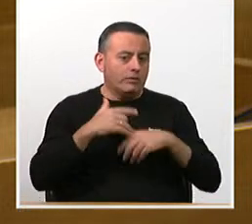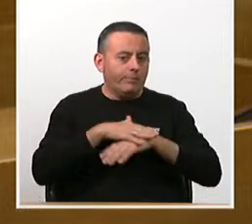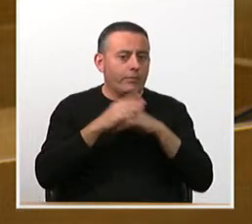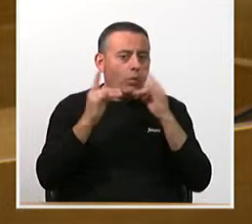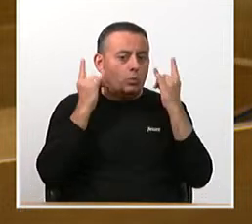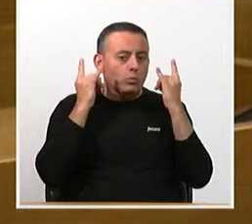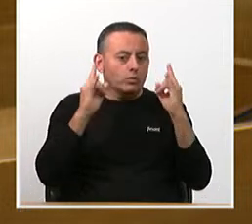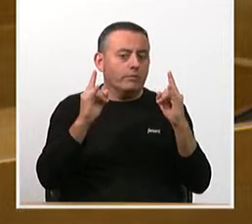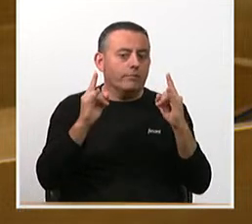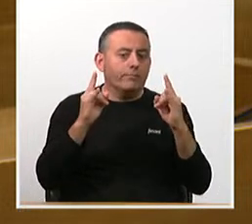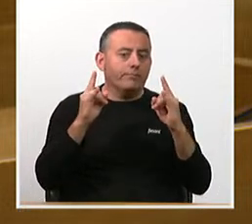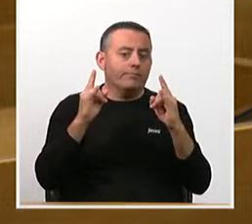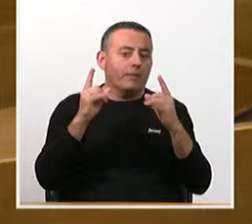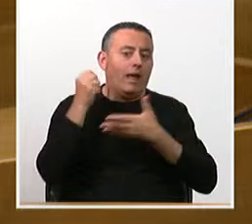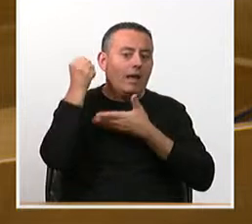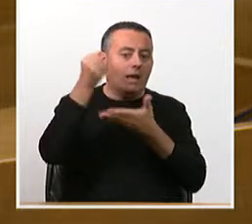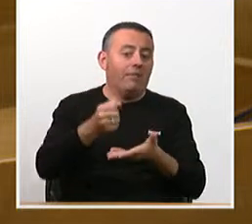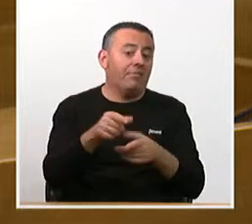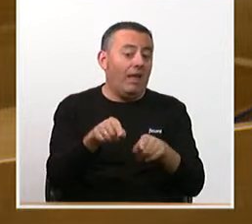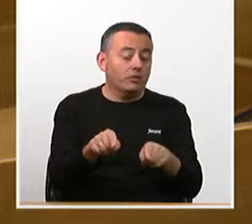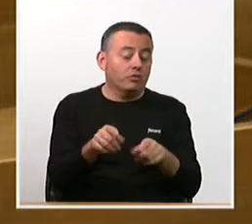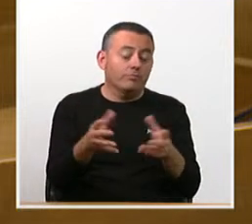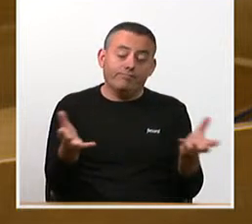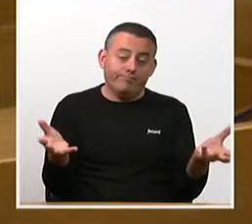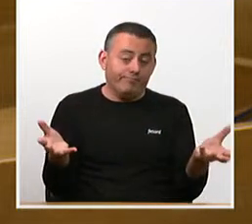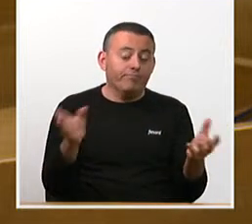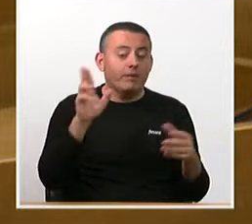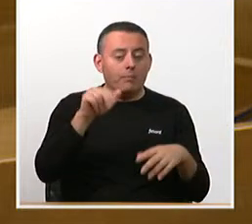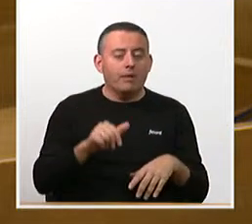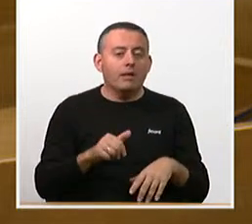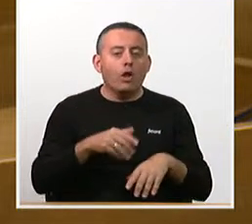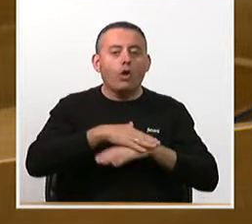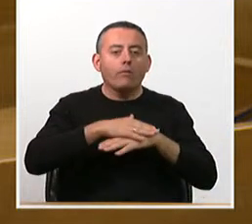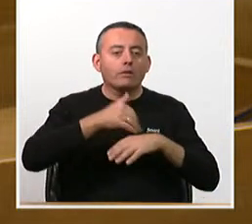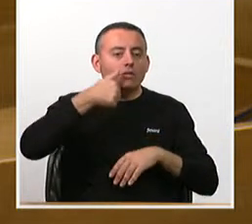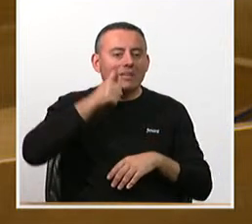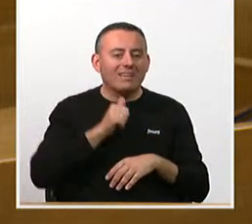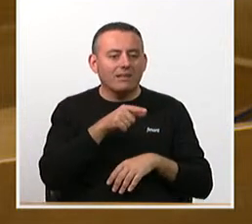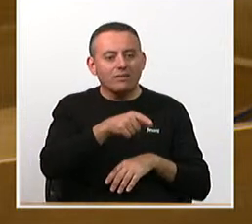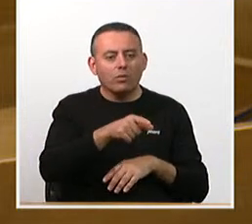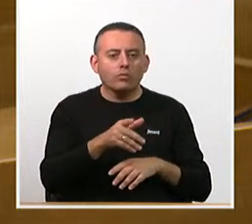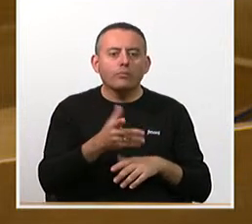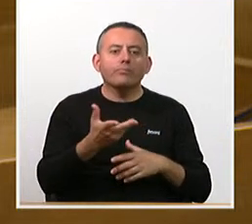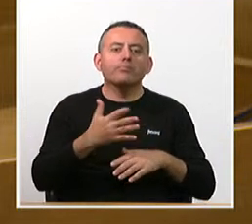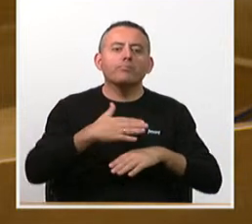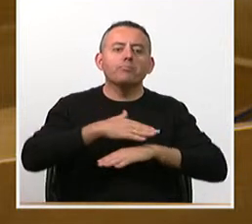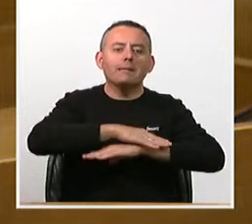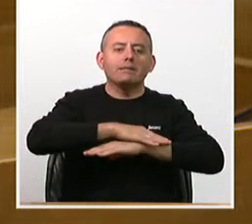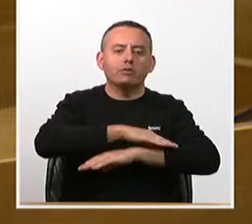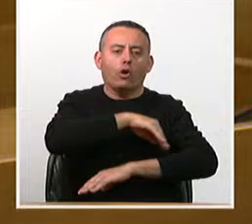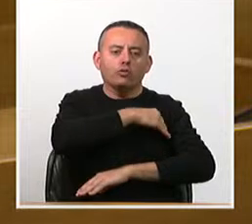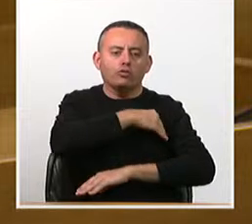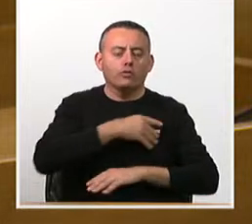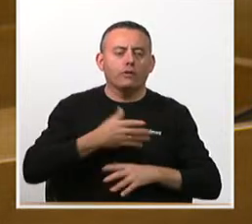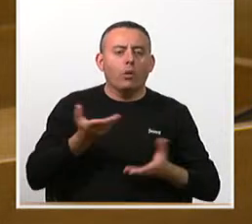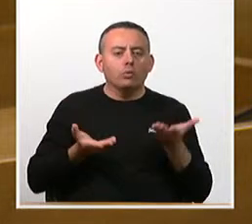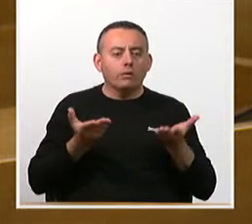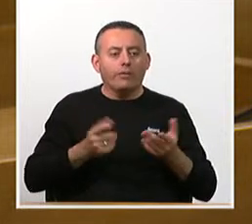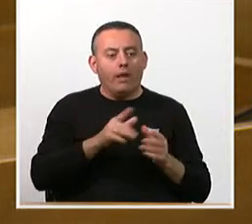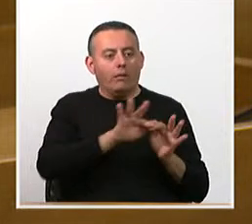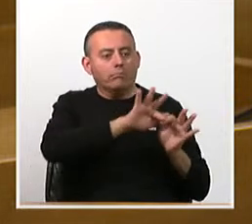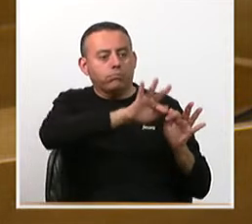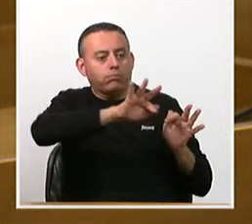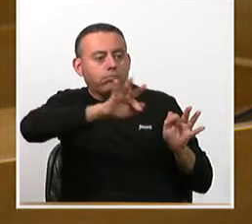baile de ministros de Justicia que caracteriza al gobierno de Sánchez parches parches y más parches y como